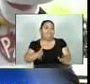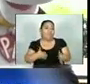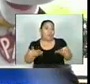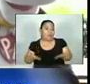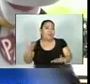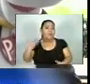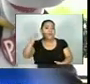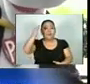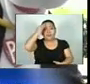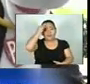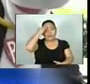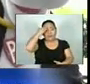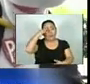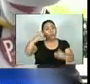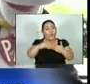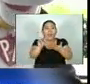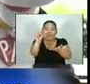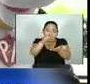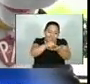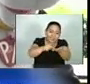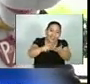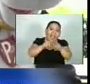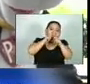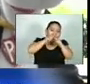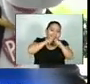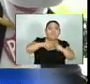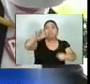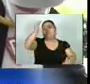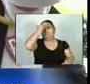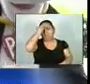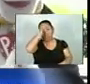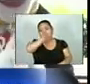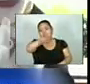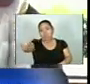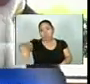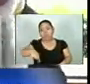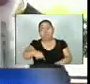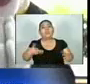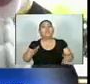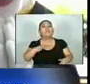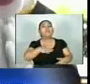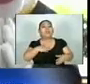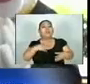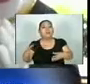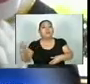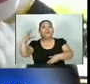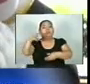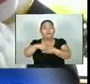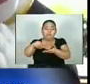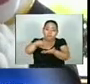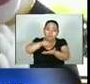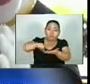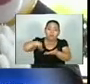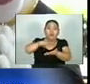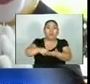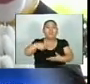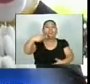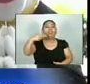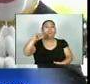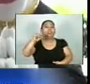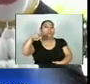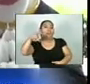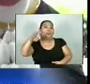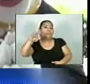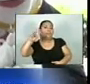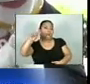nuestra tradicional Meat Lovers, que es un éxito y amada por muchos de los salvadoreños, que viene acompañada con este aderezo Creamy Chipotle encima.